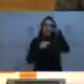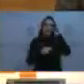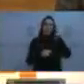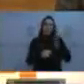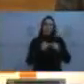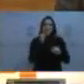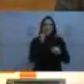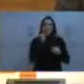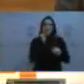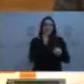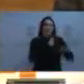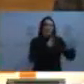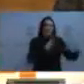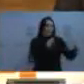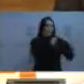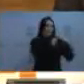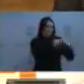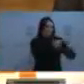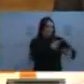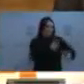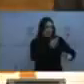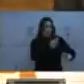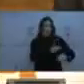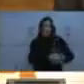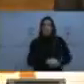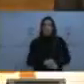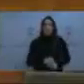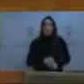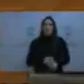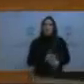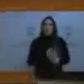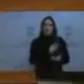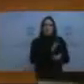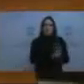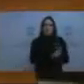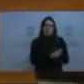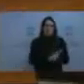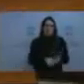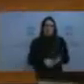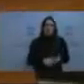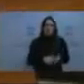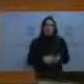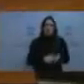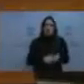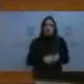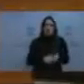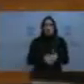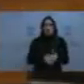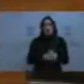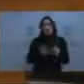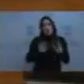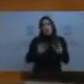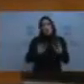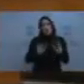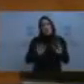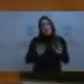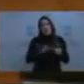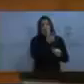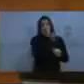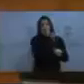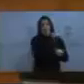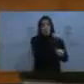ha acertado usted en la precisión, no se preocupe, en la respuesta, no se preocupe. Pero le digo, ustedes, y